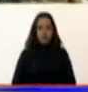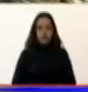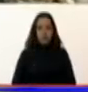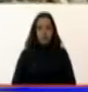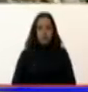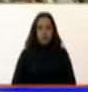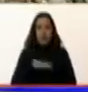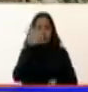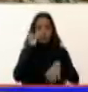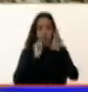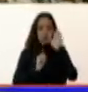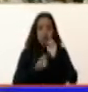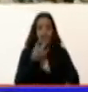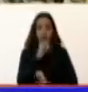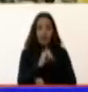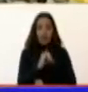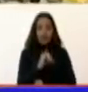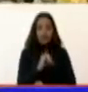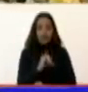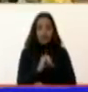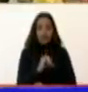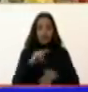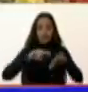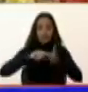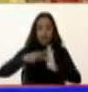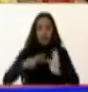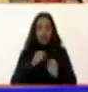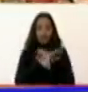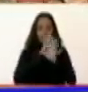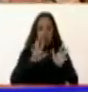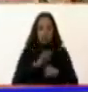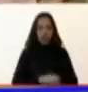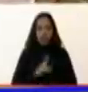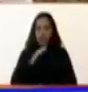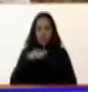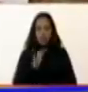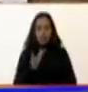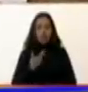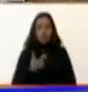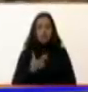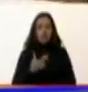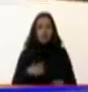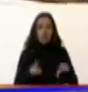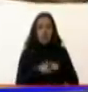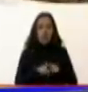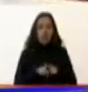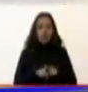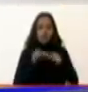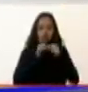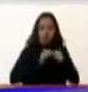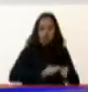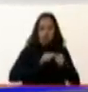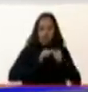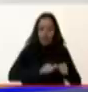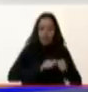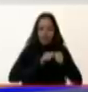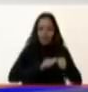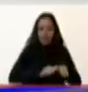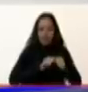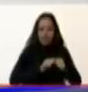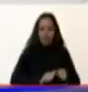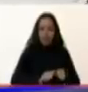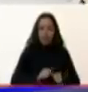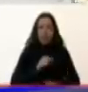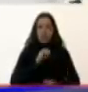tiene muchas definiciones nuevas, distintas, que no podemos seguir atados a los modelos convencionales, rígidos, esclerotizados